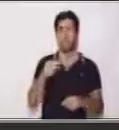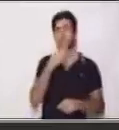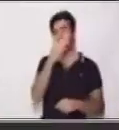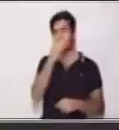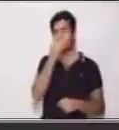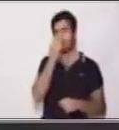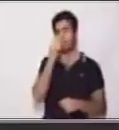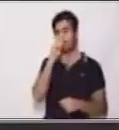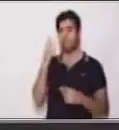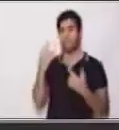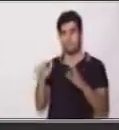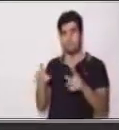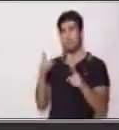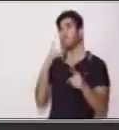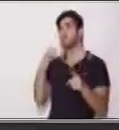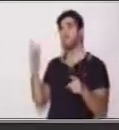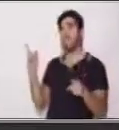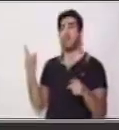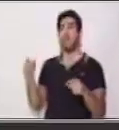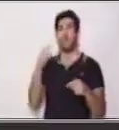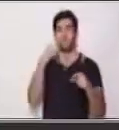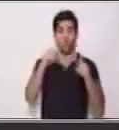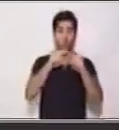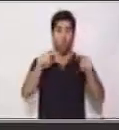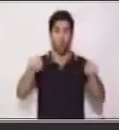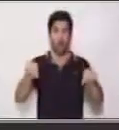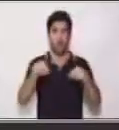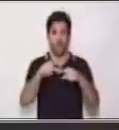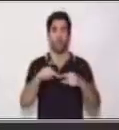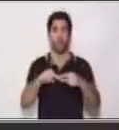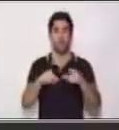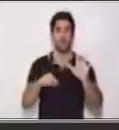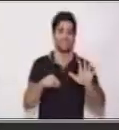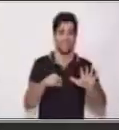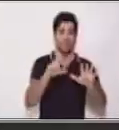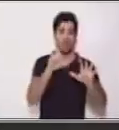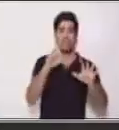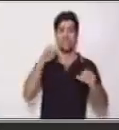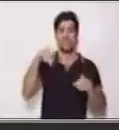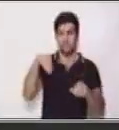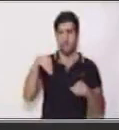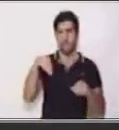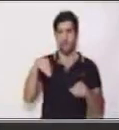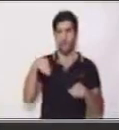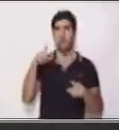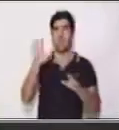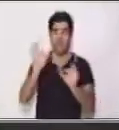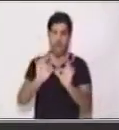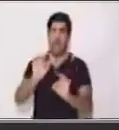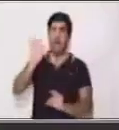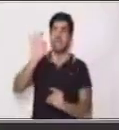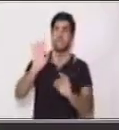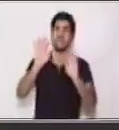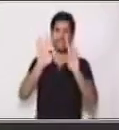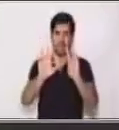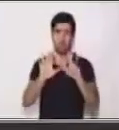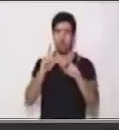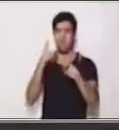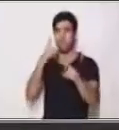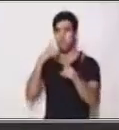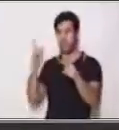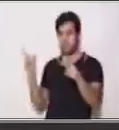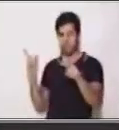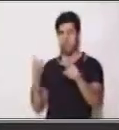caso nos dicen que es un cuadrado la base, tenemos 5 centímetros y 7 centímetros de alto. Vamos a sustituir este valor